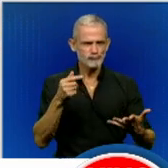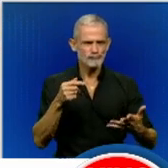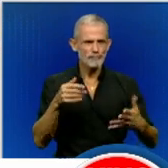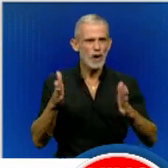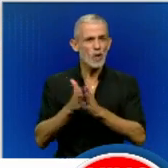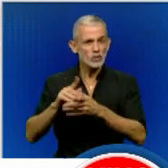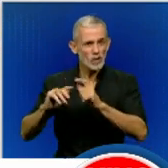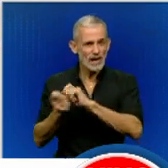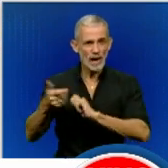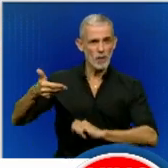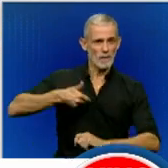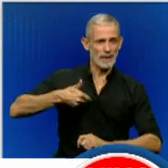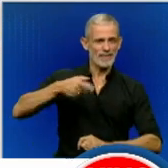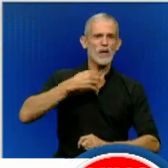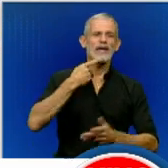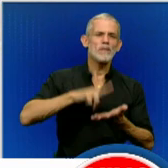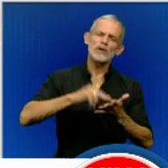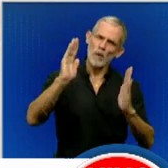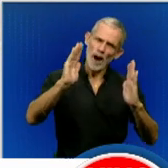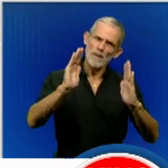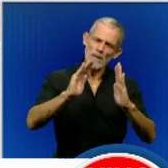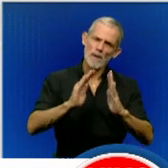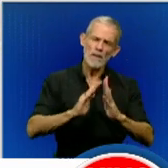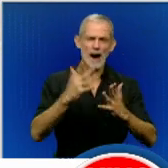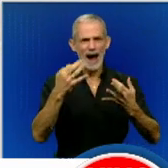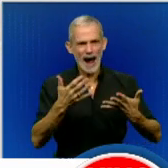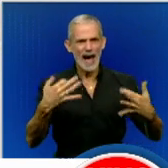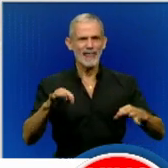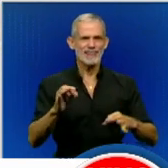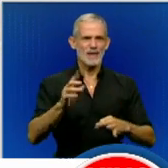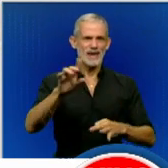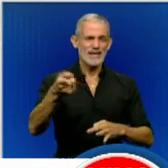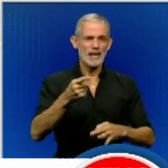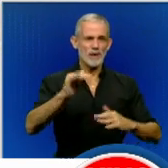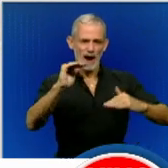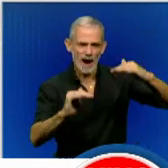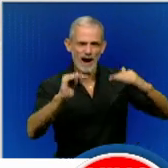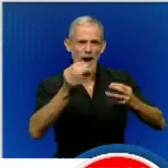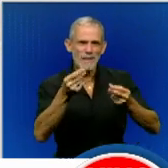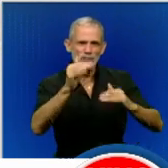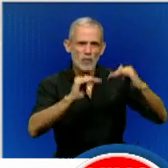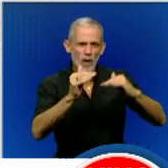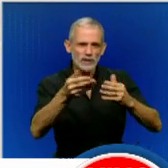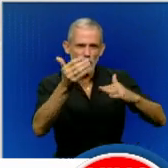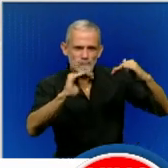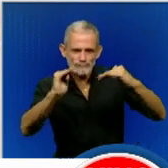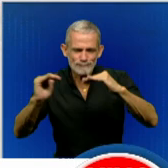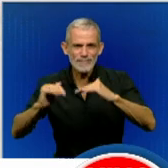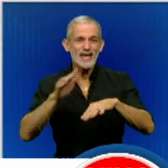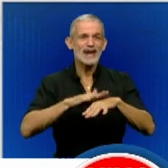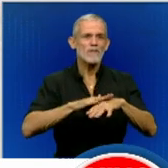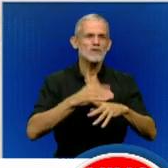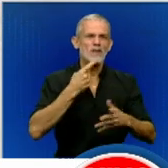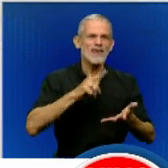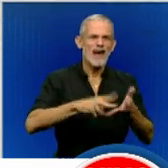desde juntos por el cambio nos piden que bajemos impuestos que tengamos también equilibro presupuestario y que tengamos responsabilidad fiscal